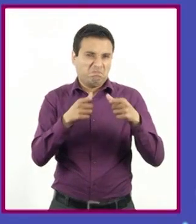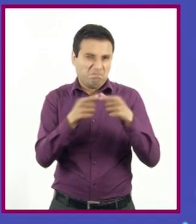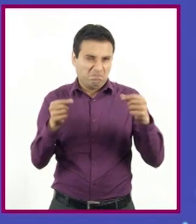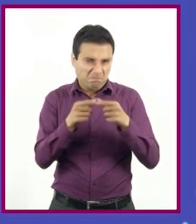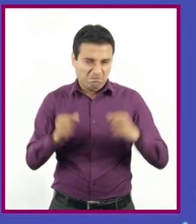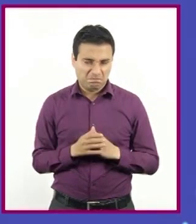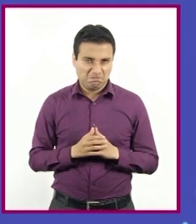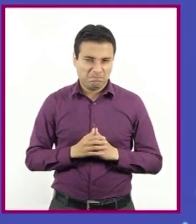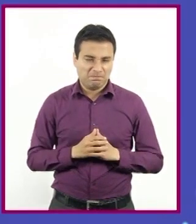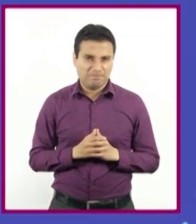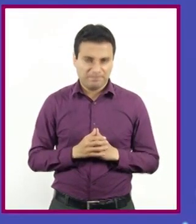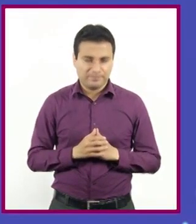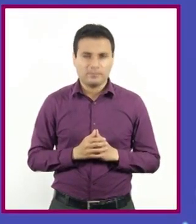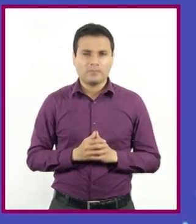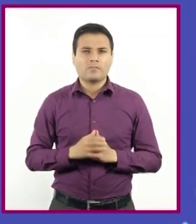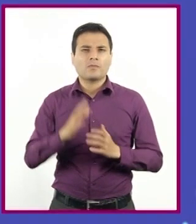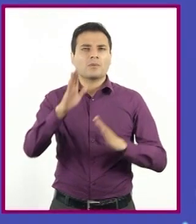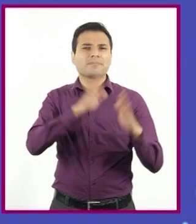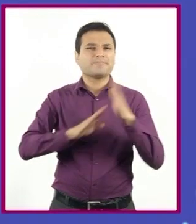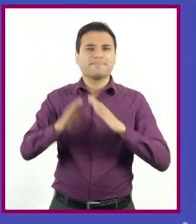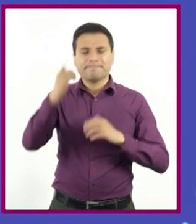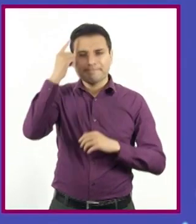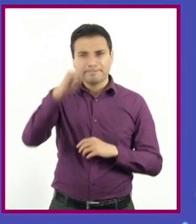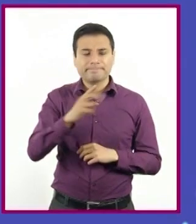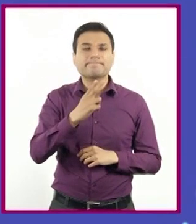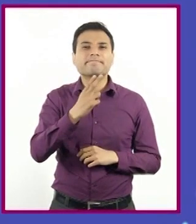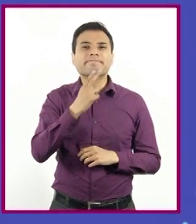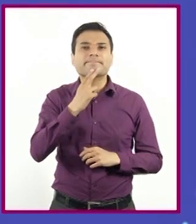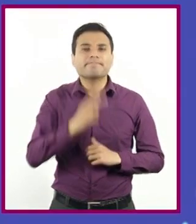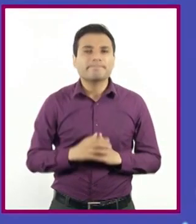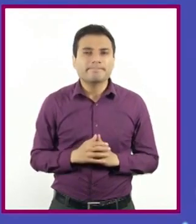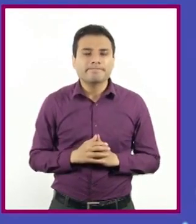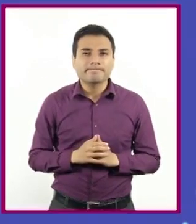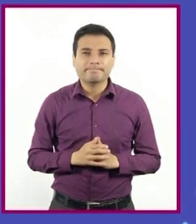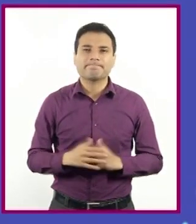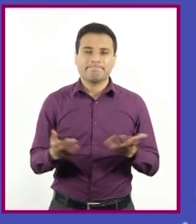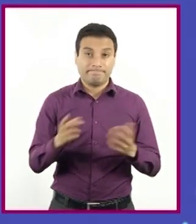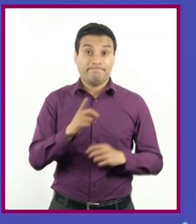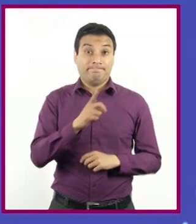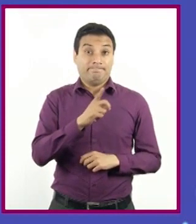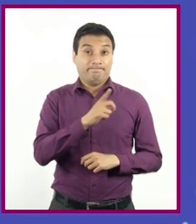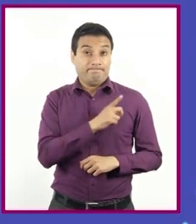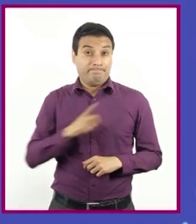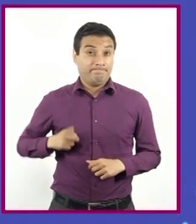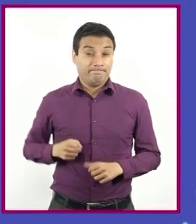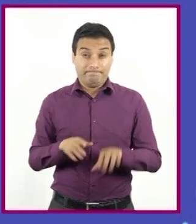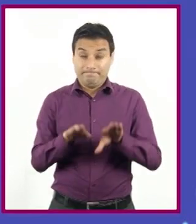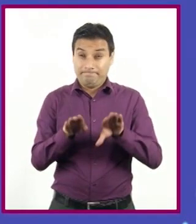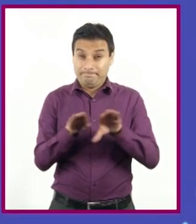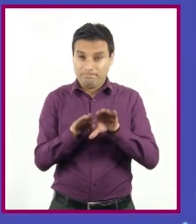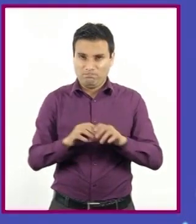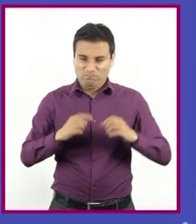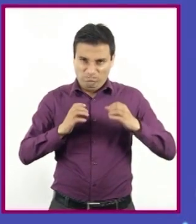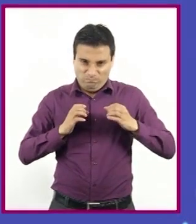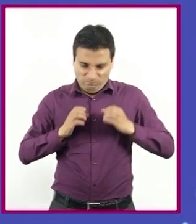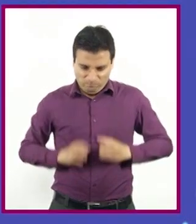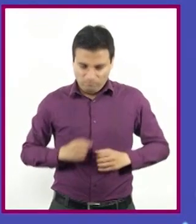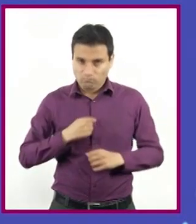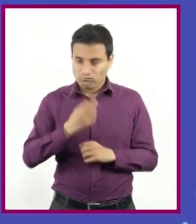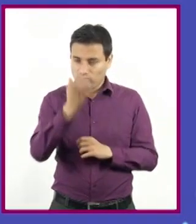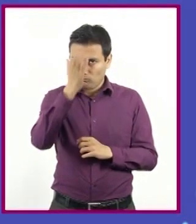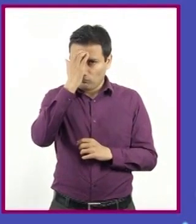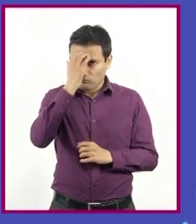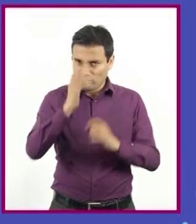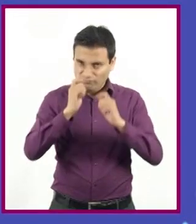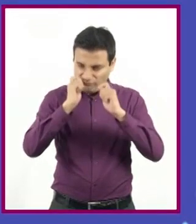Su objetivo suele consistir en superar el plano físico y el conocimiento anatómico y fisiológico